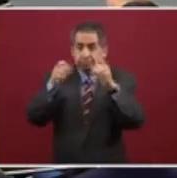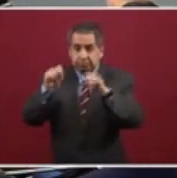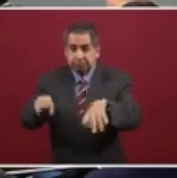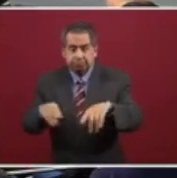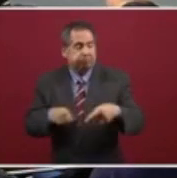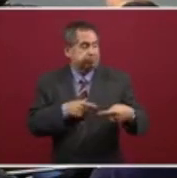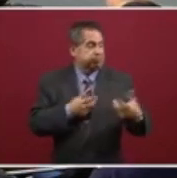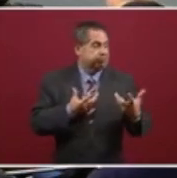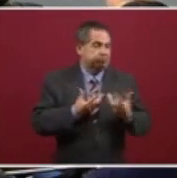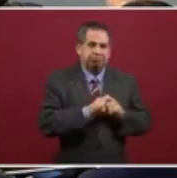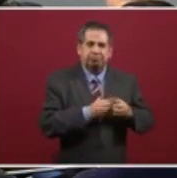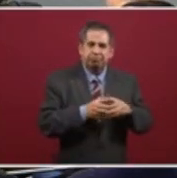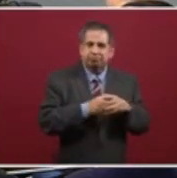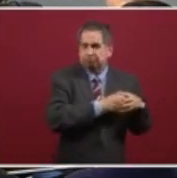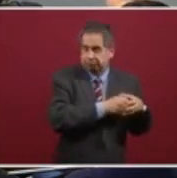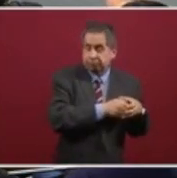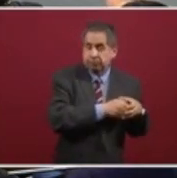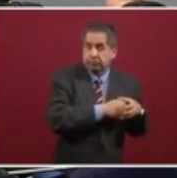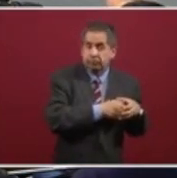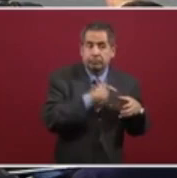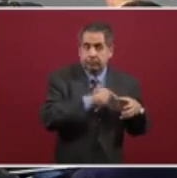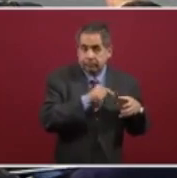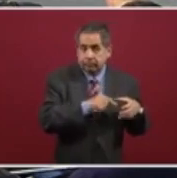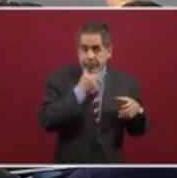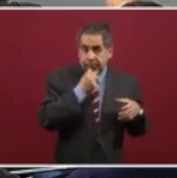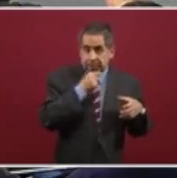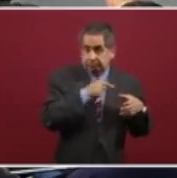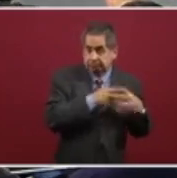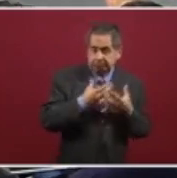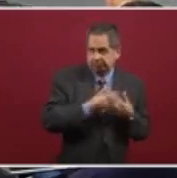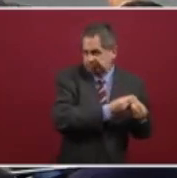que se